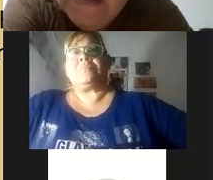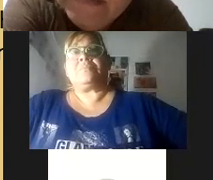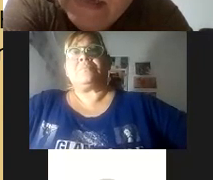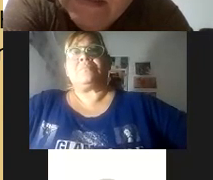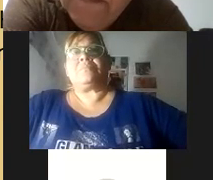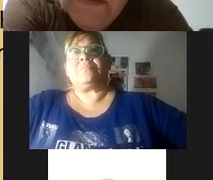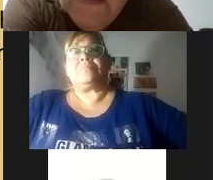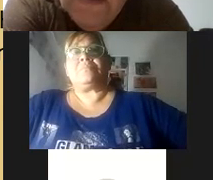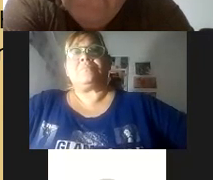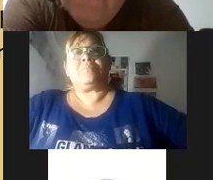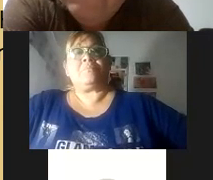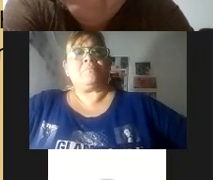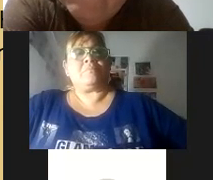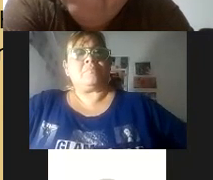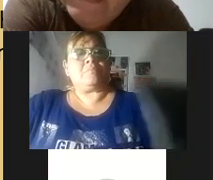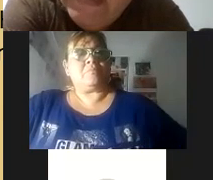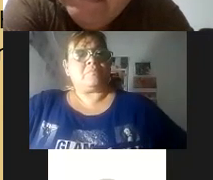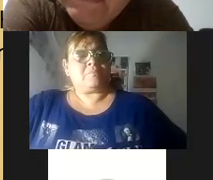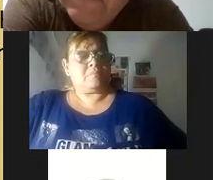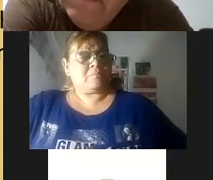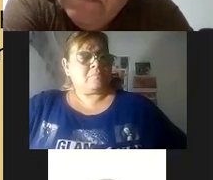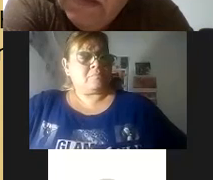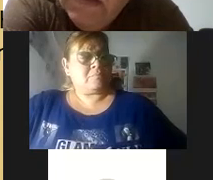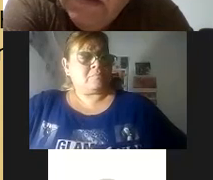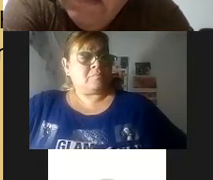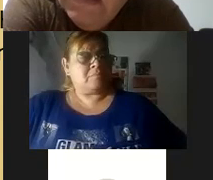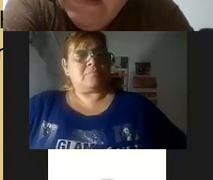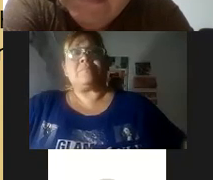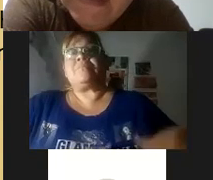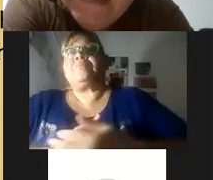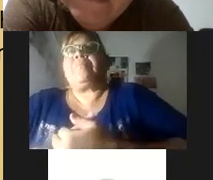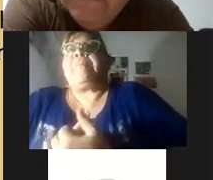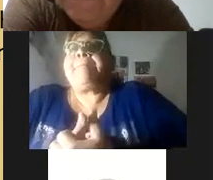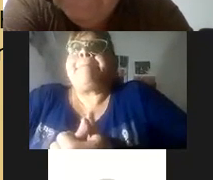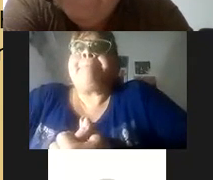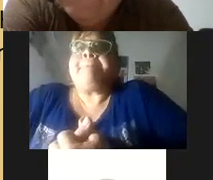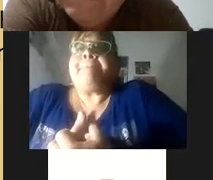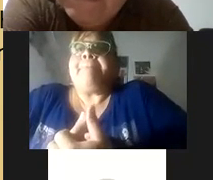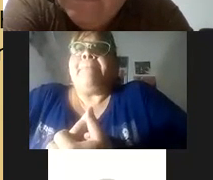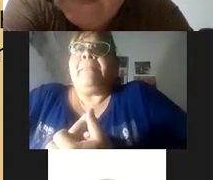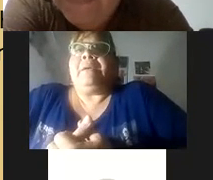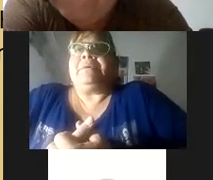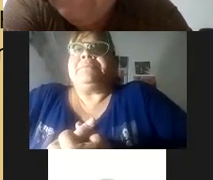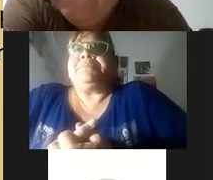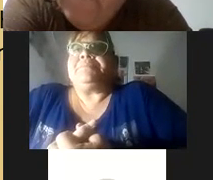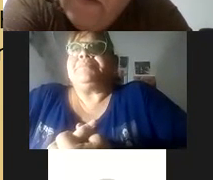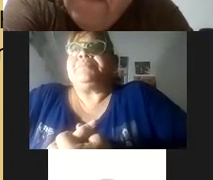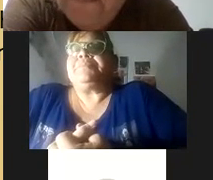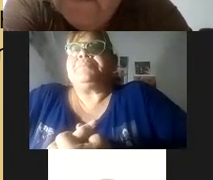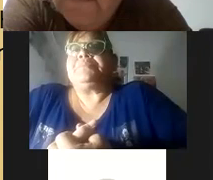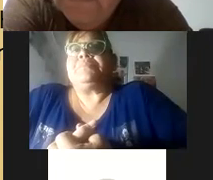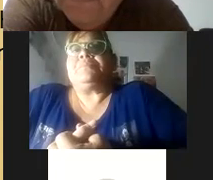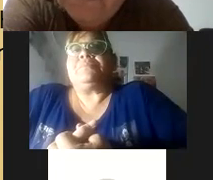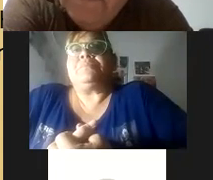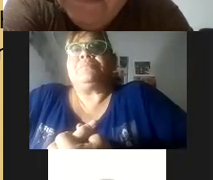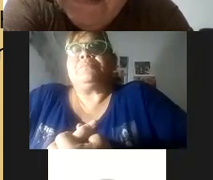que están en la sangre. Cuando sobra calcio, ese calcio es depositado, calcio,